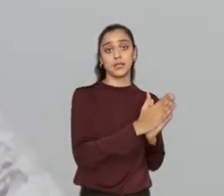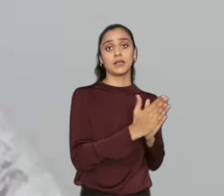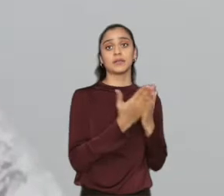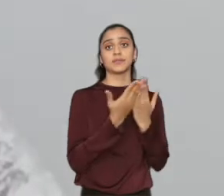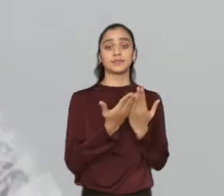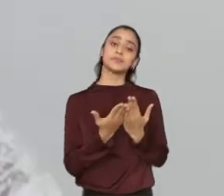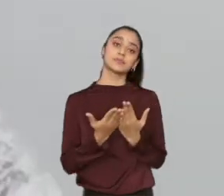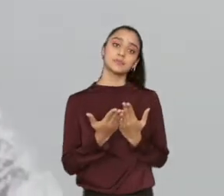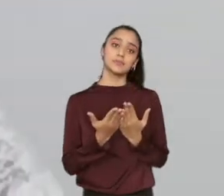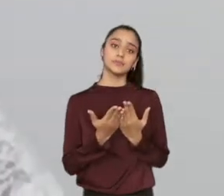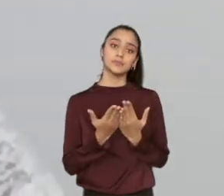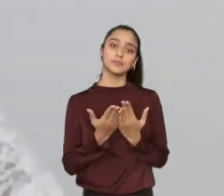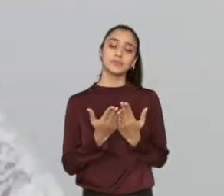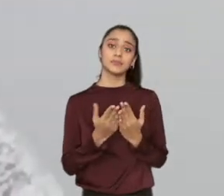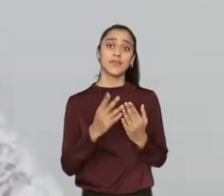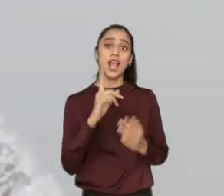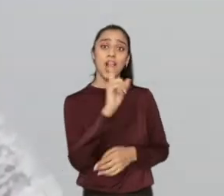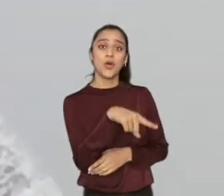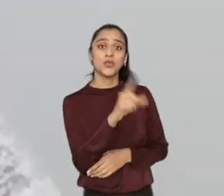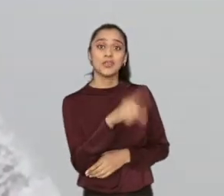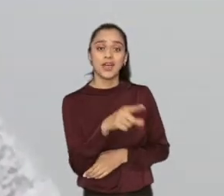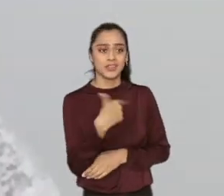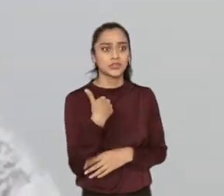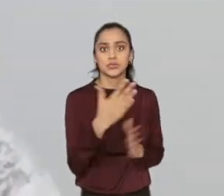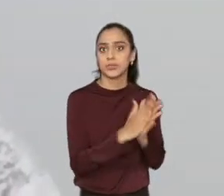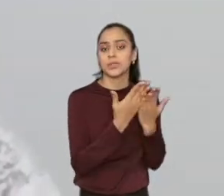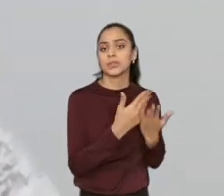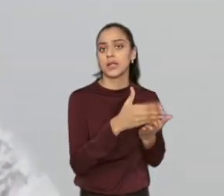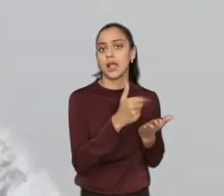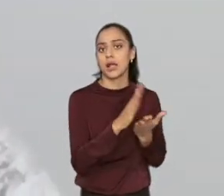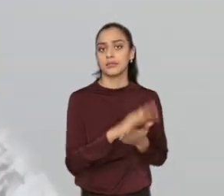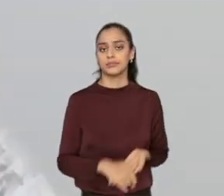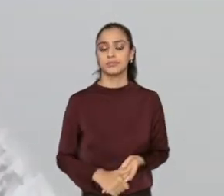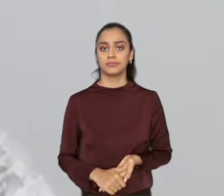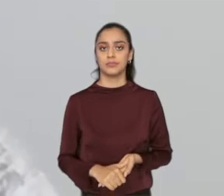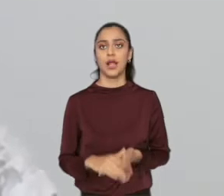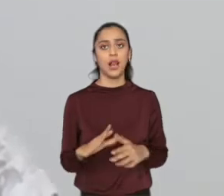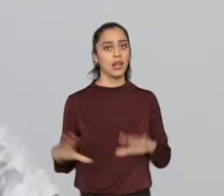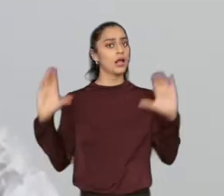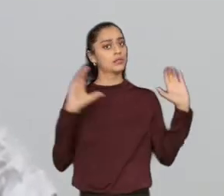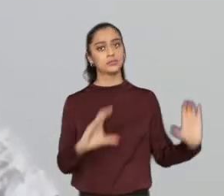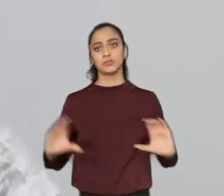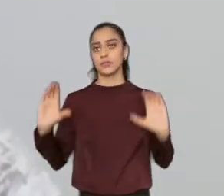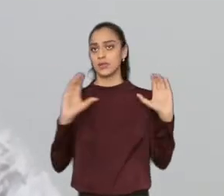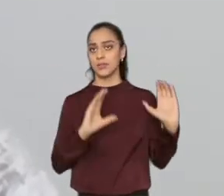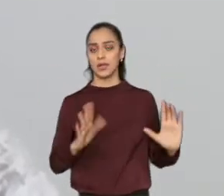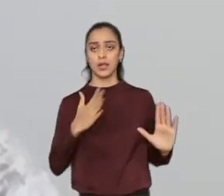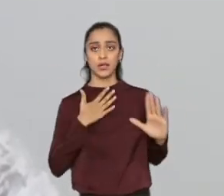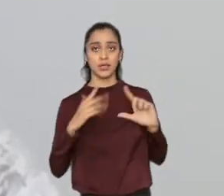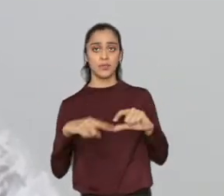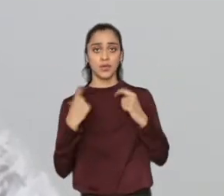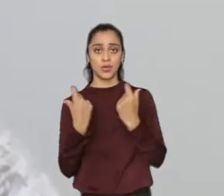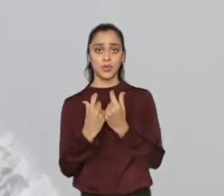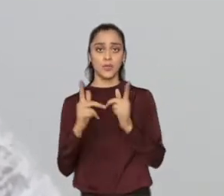Vendía el libro hasta en los taxis y en los eventos que iba de mi grupo